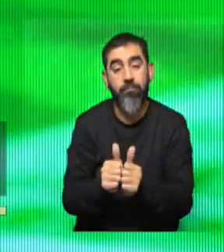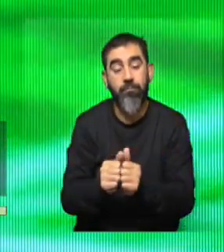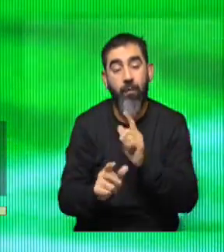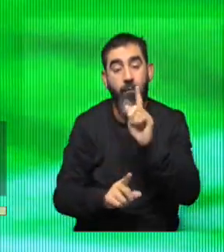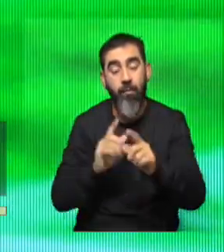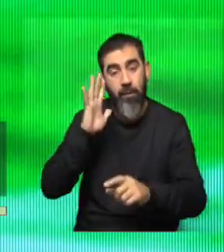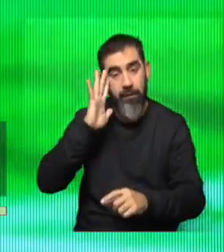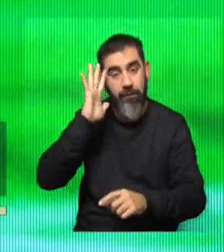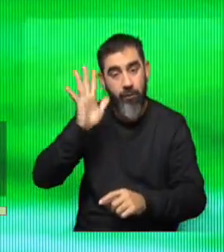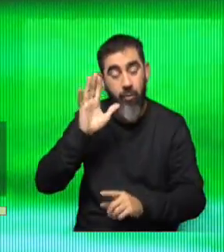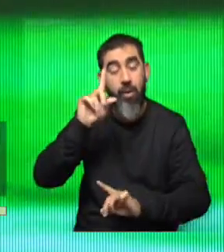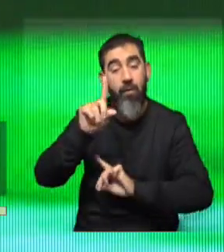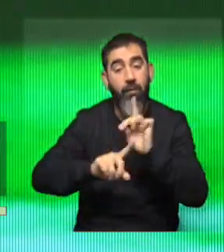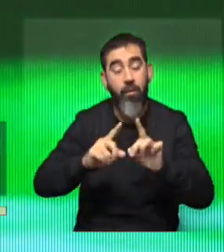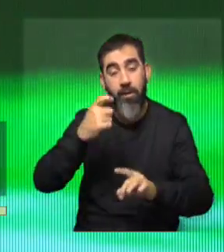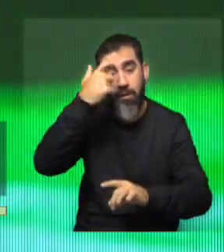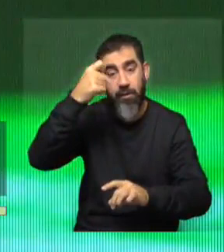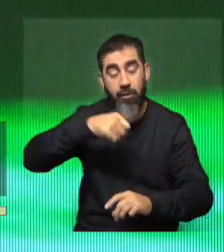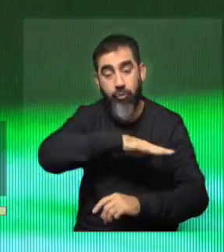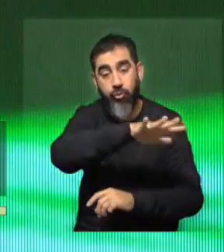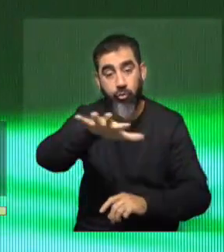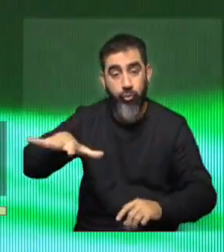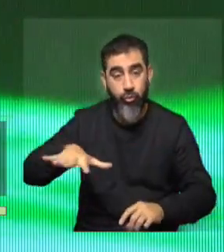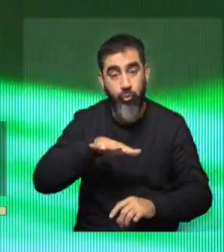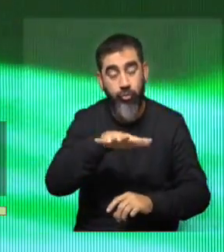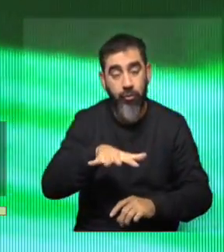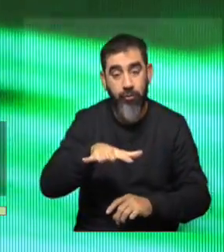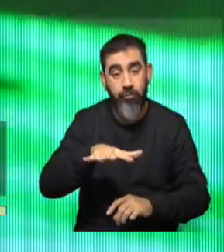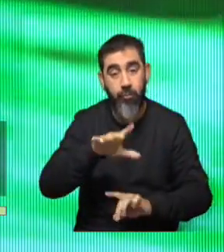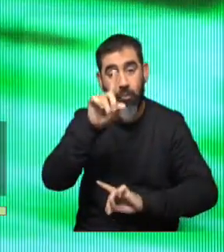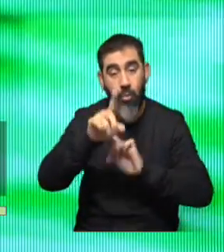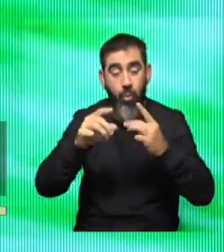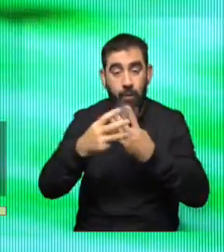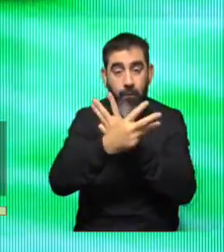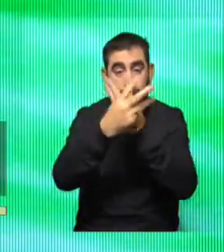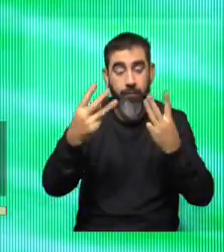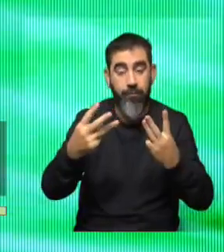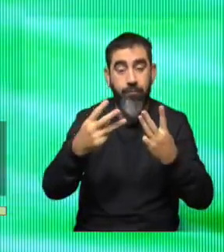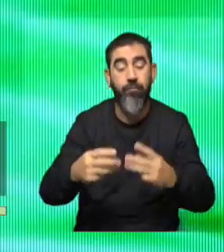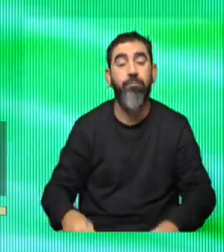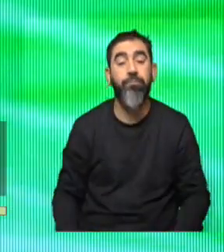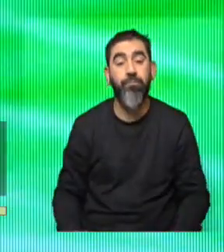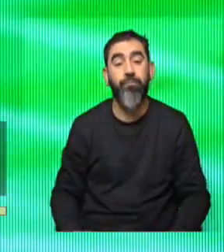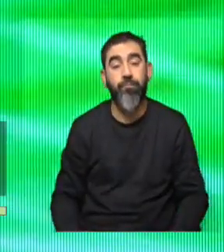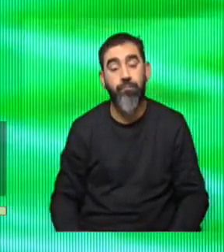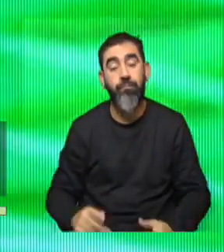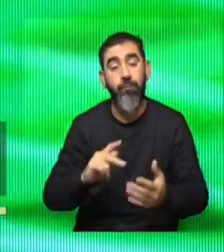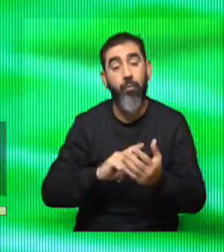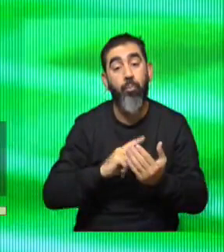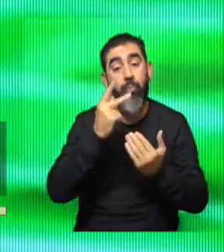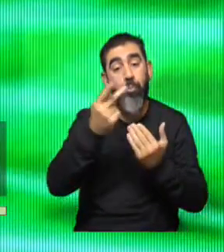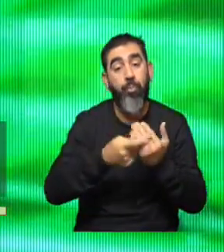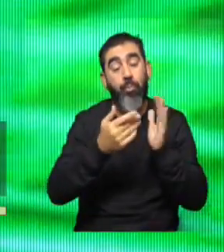Psicología y la facultad de ciencias sociales en el marco de la universidad junto con toda la universidad un proyecto